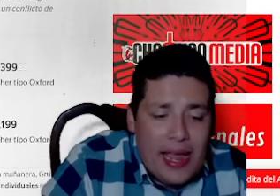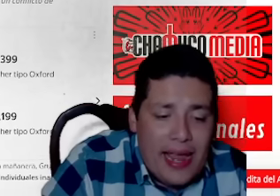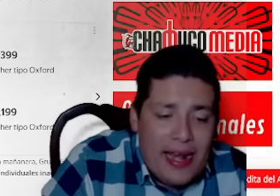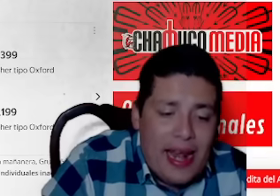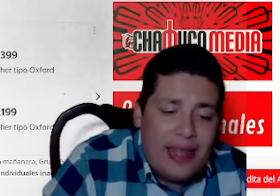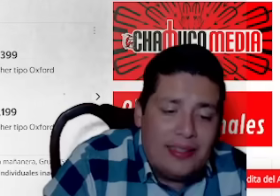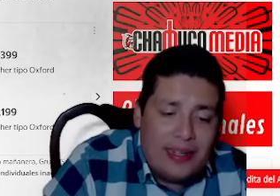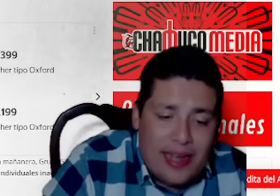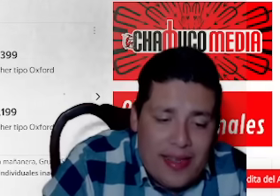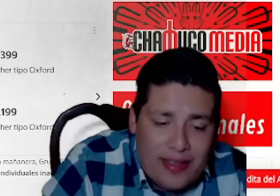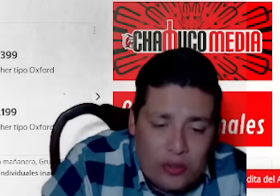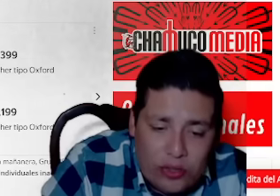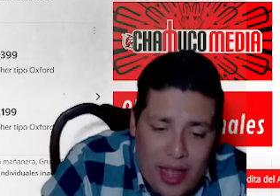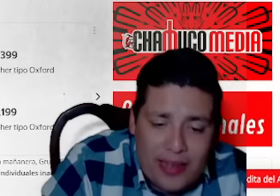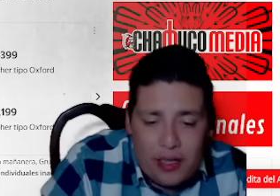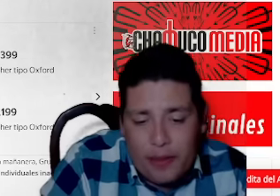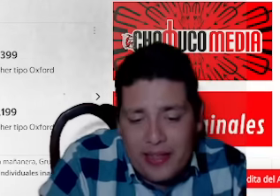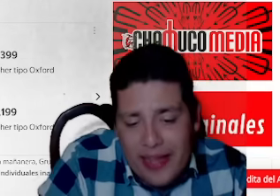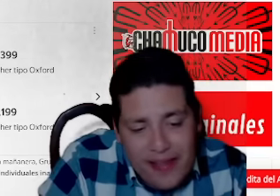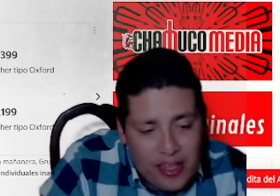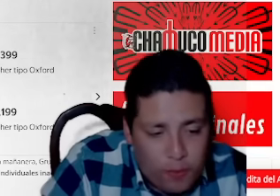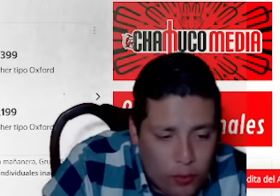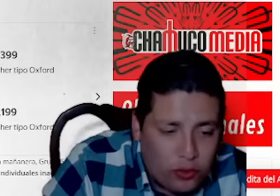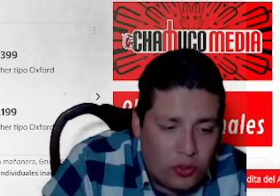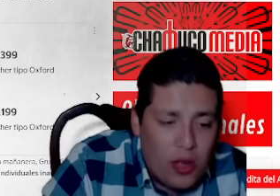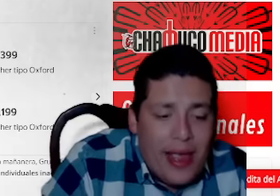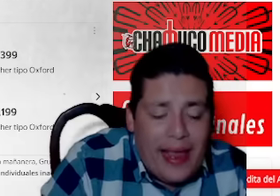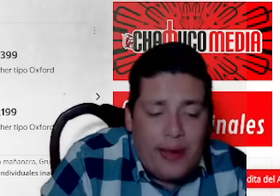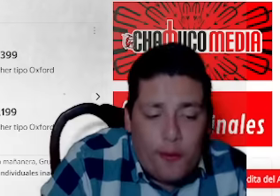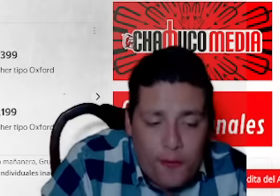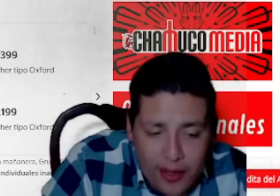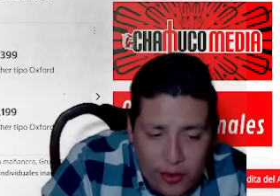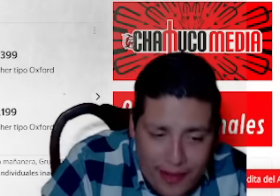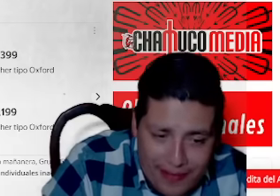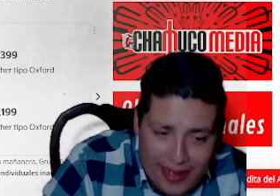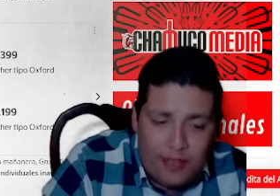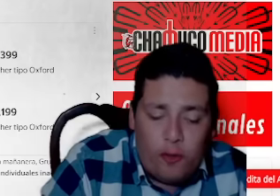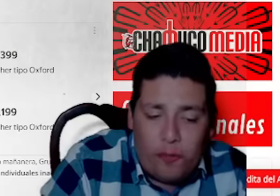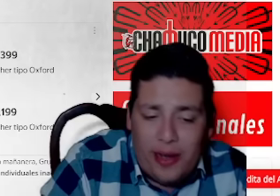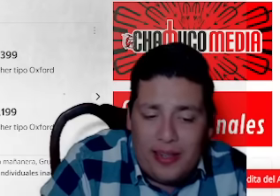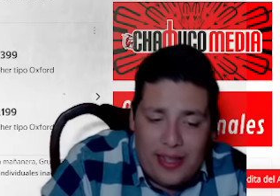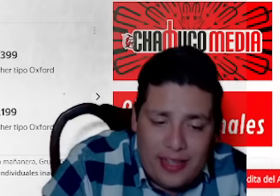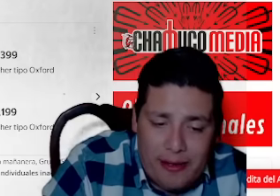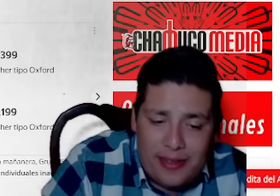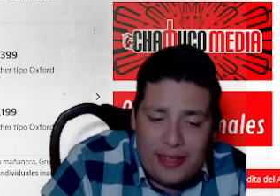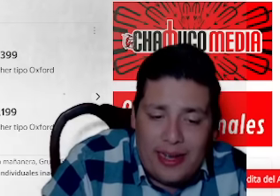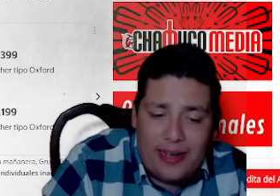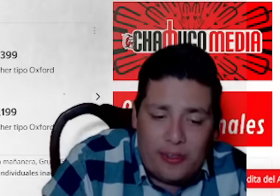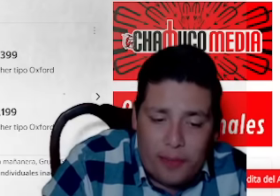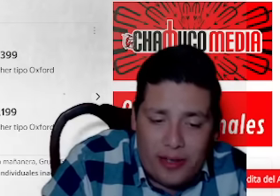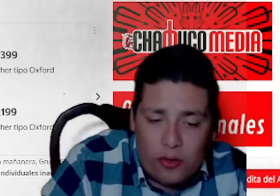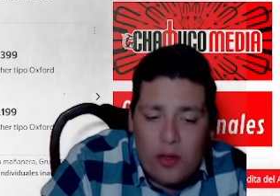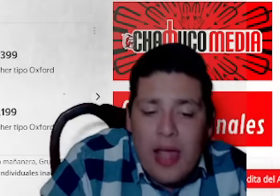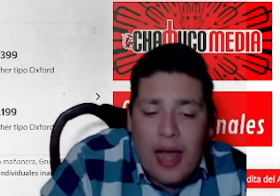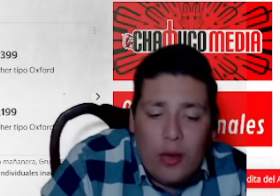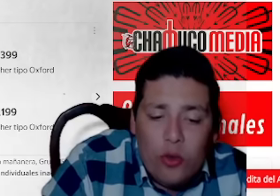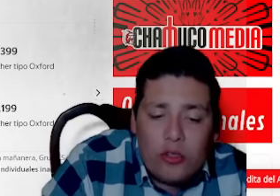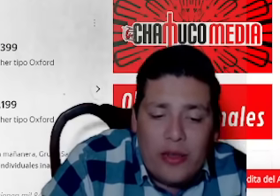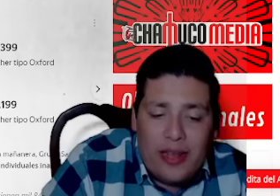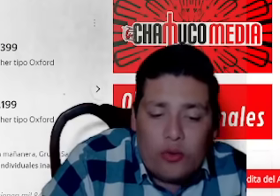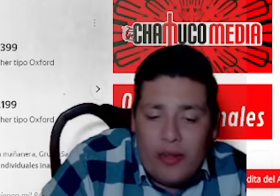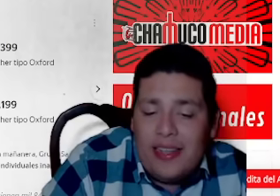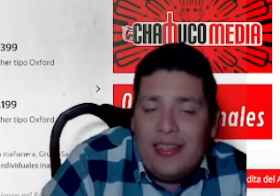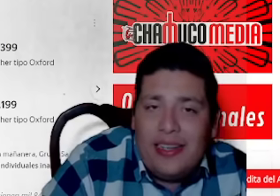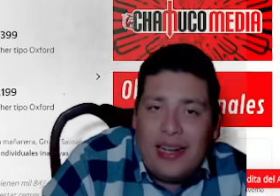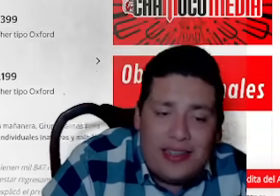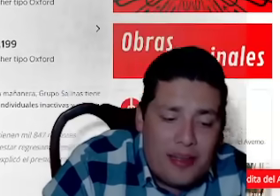denosta en las redes sociales. El presidente expuso el conflicto de interés por parte de TV Azteca respecto al